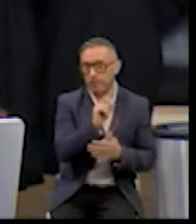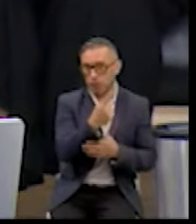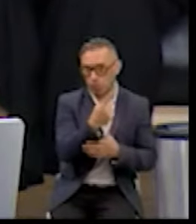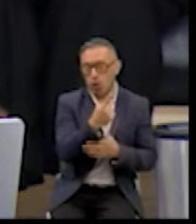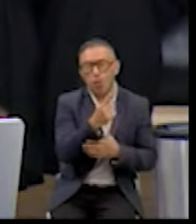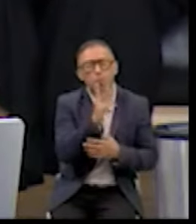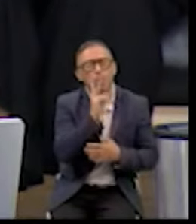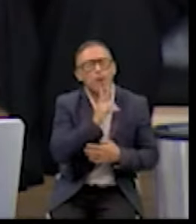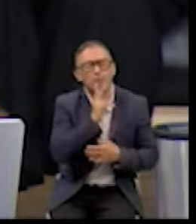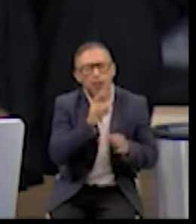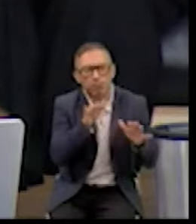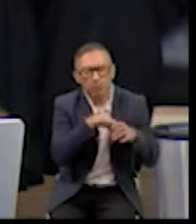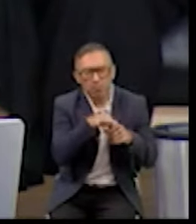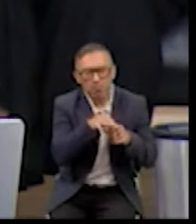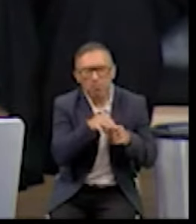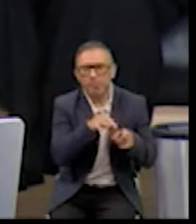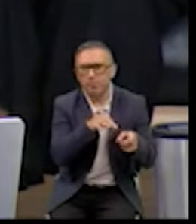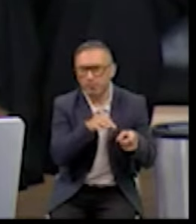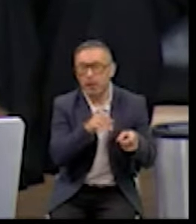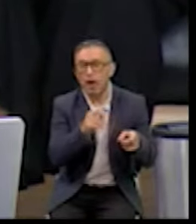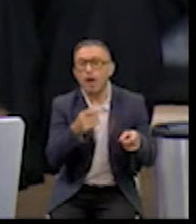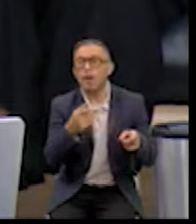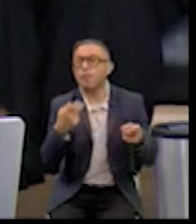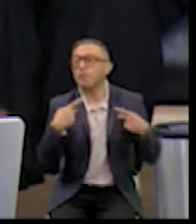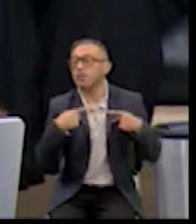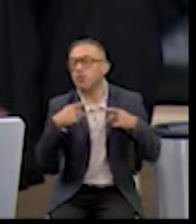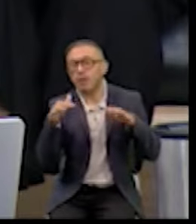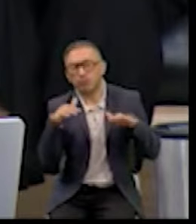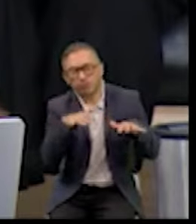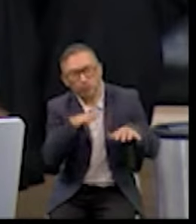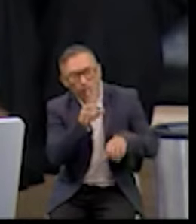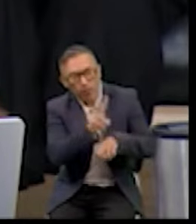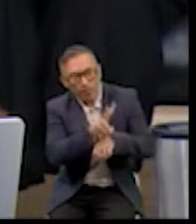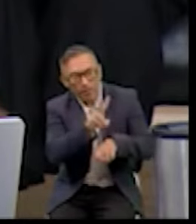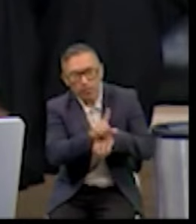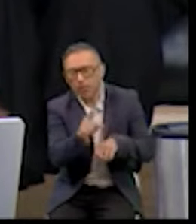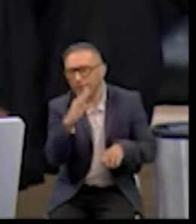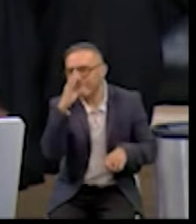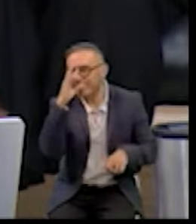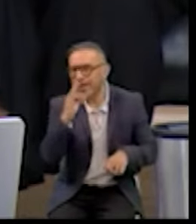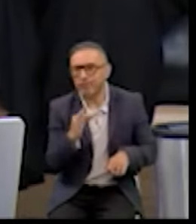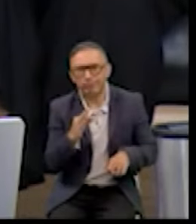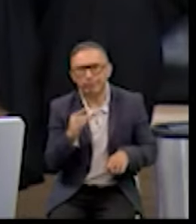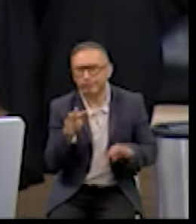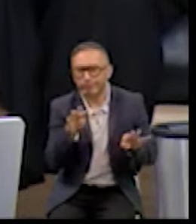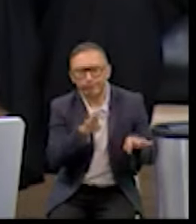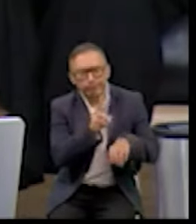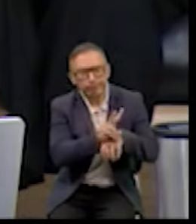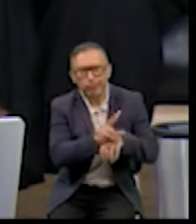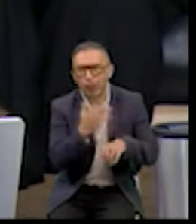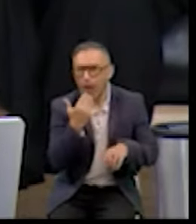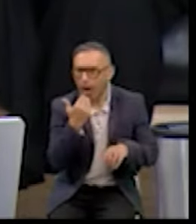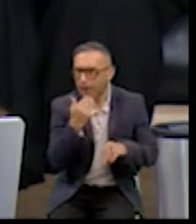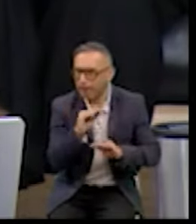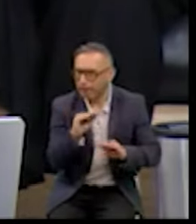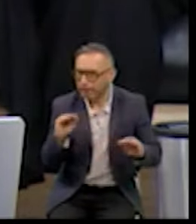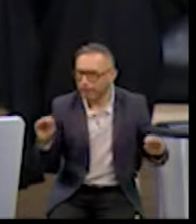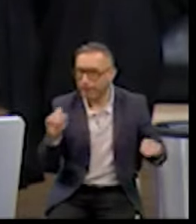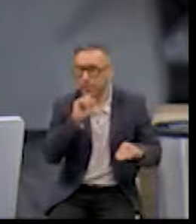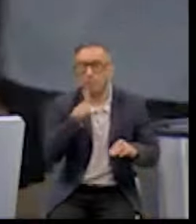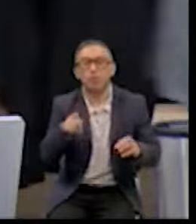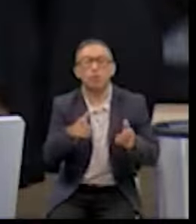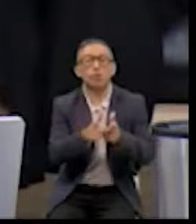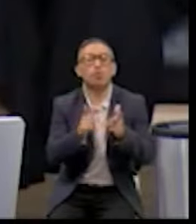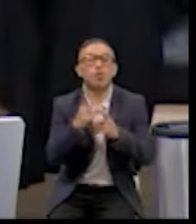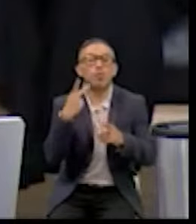el riesgo de que Morena te gane pues va a estar ahí presente siempre. Bueno, oye, y ya no acabaste desde tu